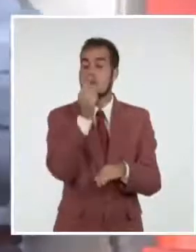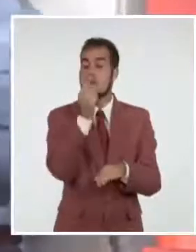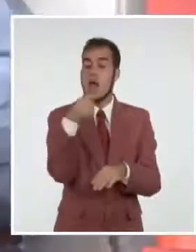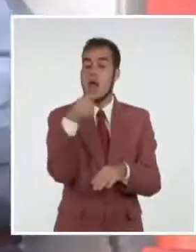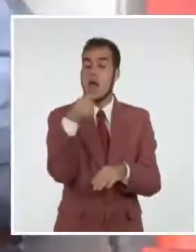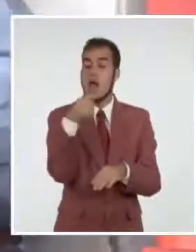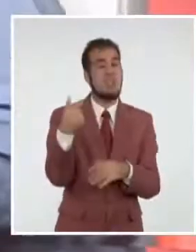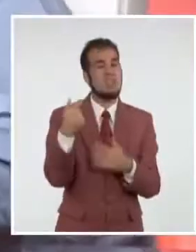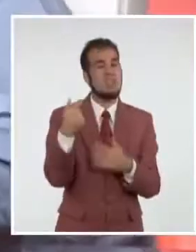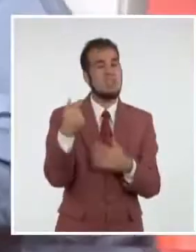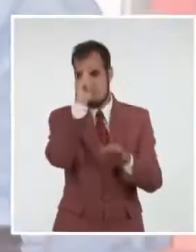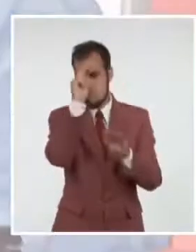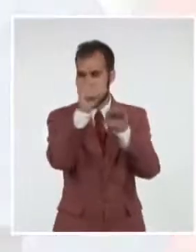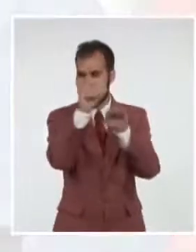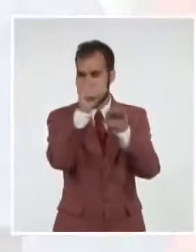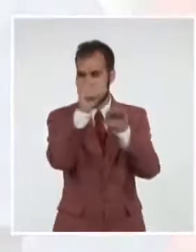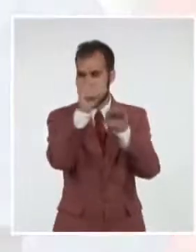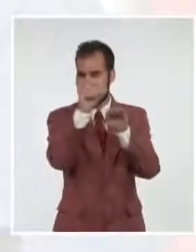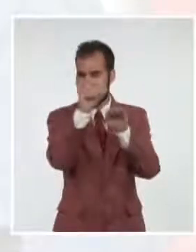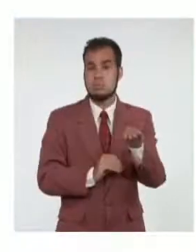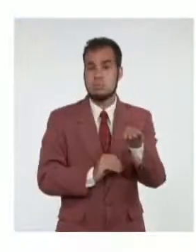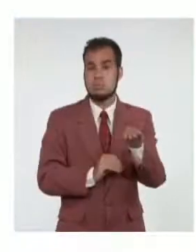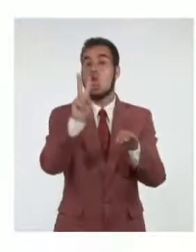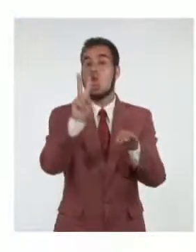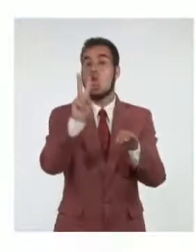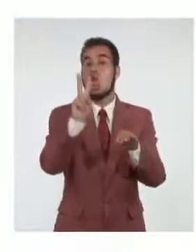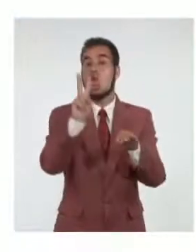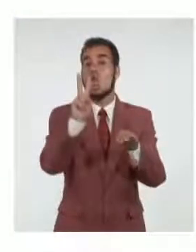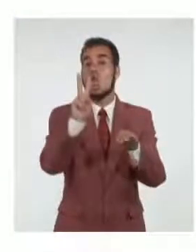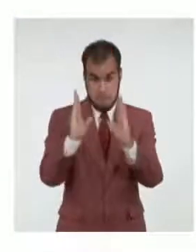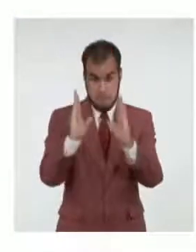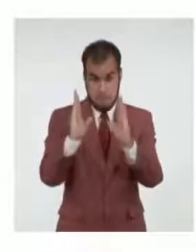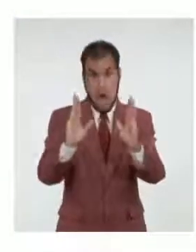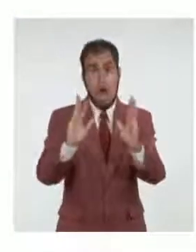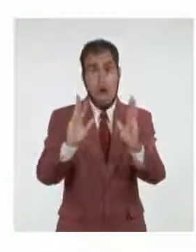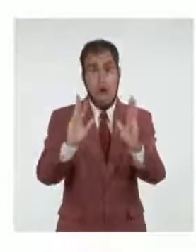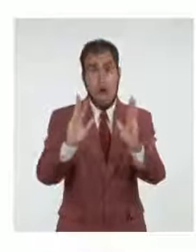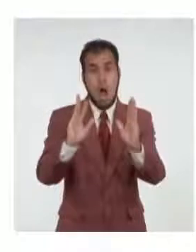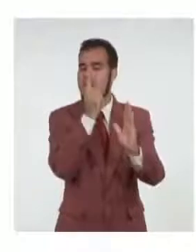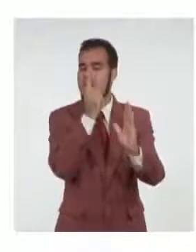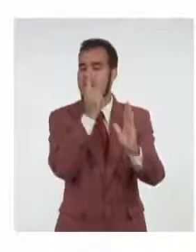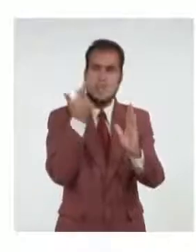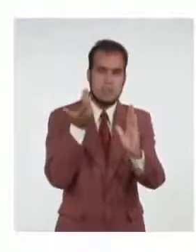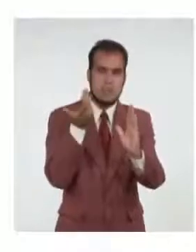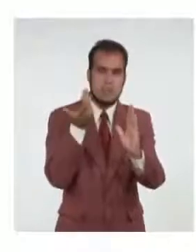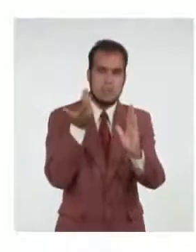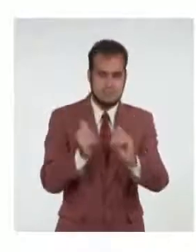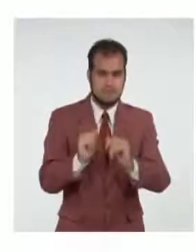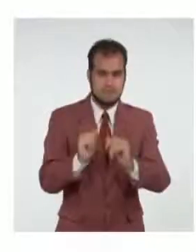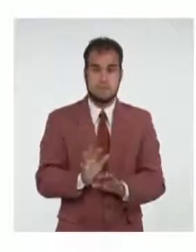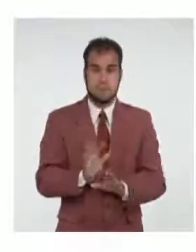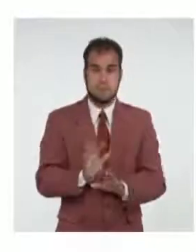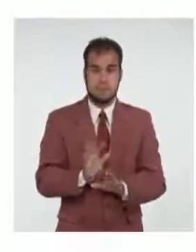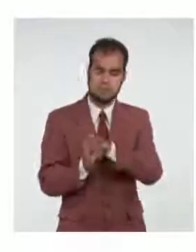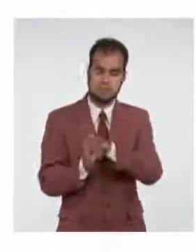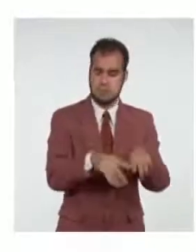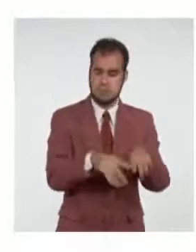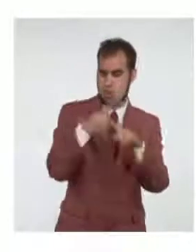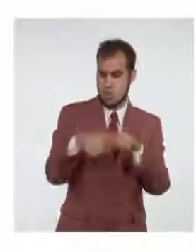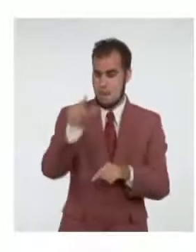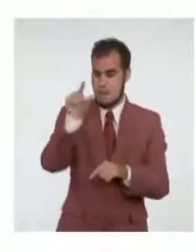repite a las 48 horas para verificar o no. Los contactos, que es el otro elemento. Mira,